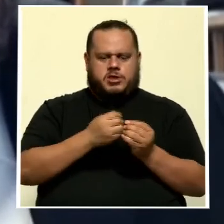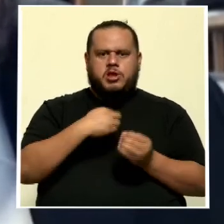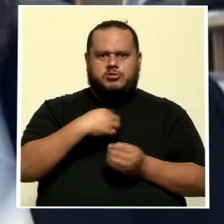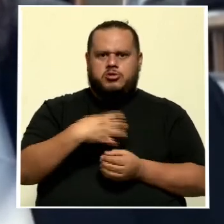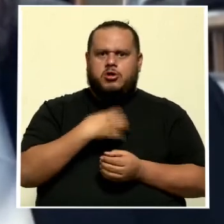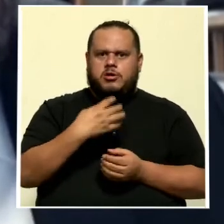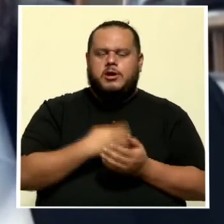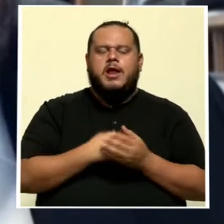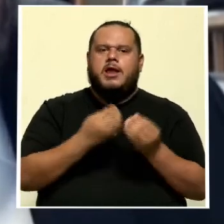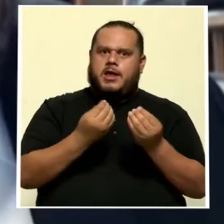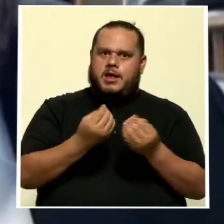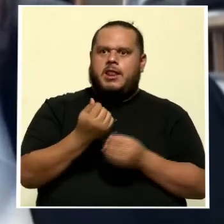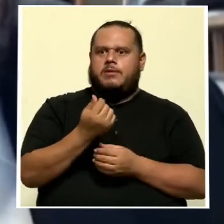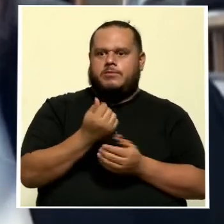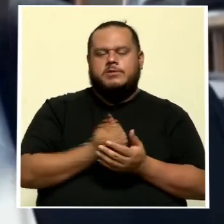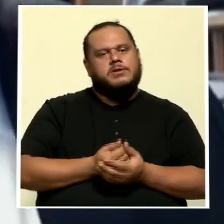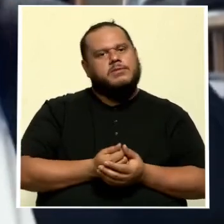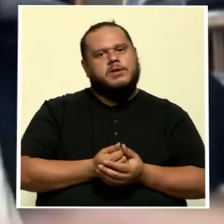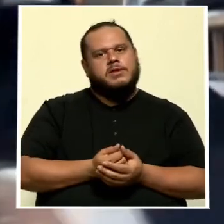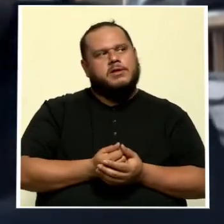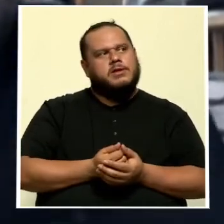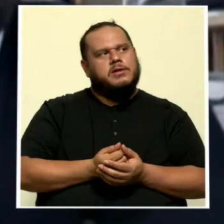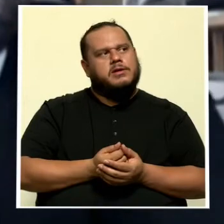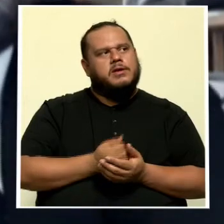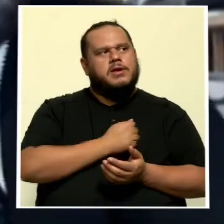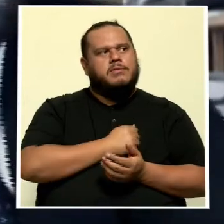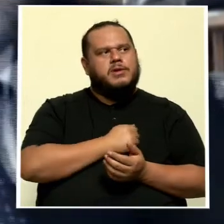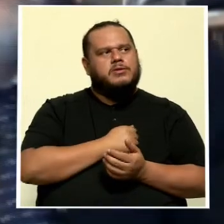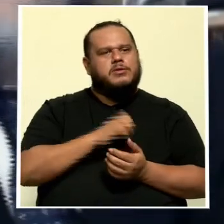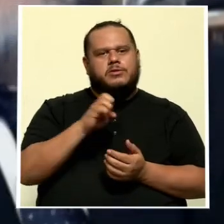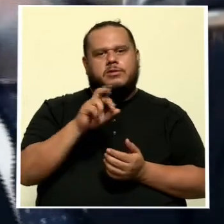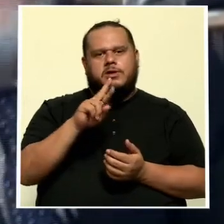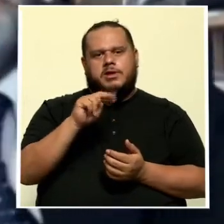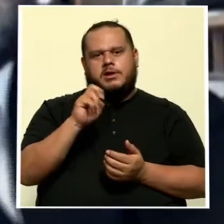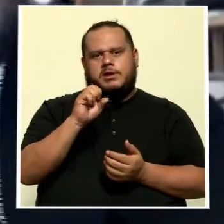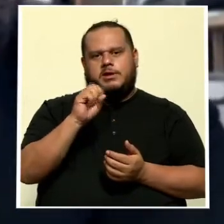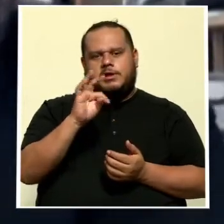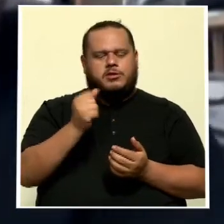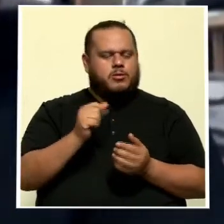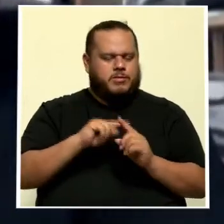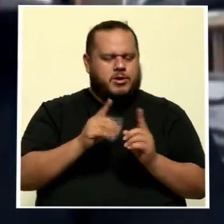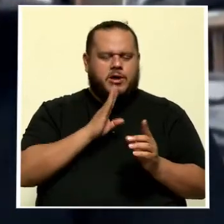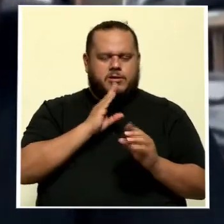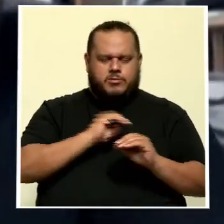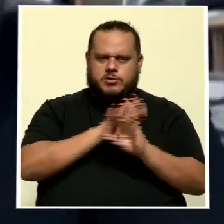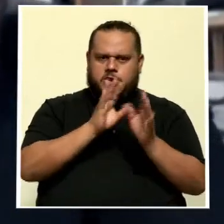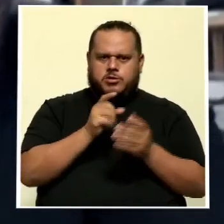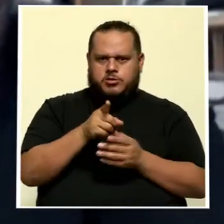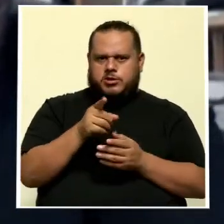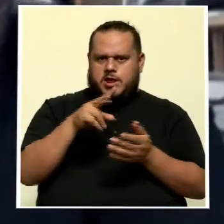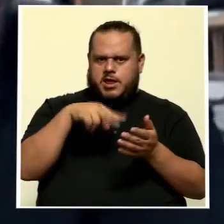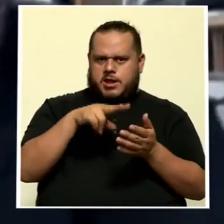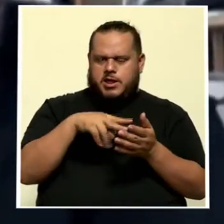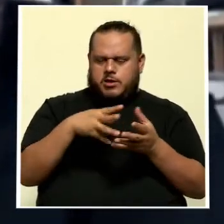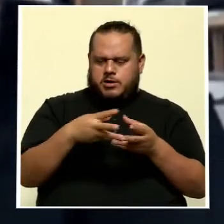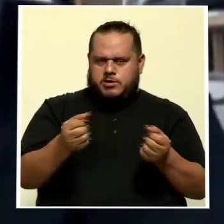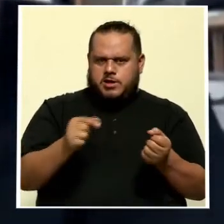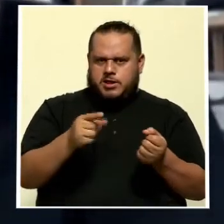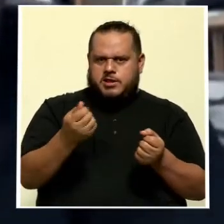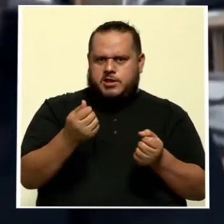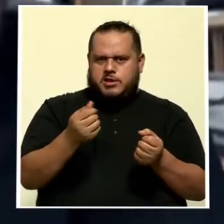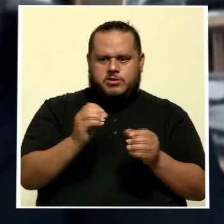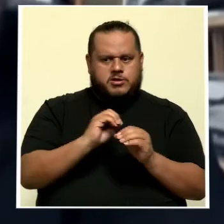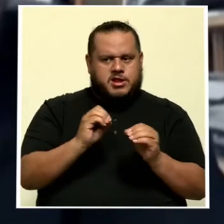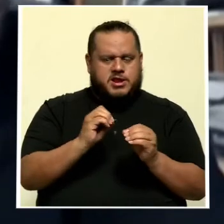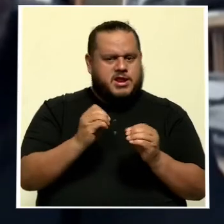Era bastante dinero. Perdón, don Ernesto, es que seamos claros. Si usted ha leído las resoluciones, ese dinero no tiene nada que